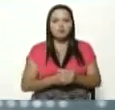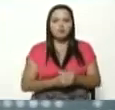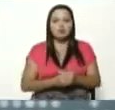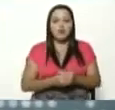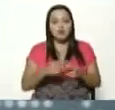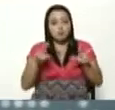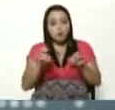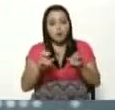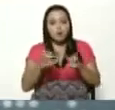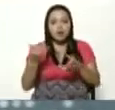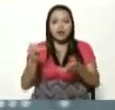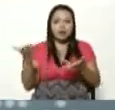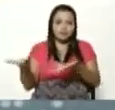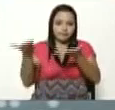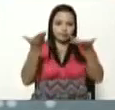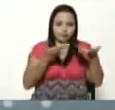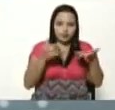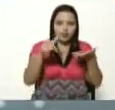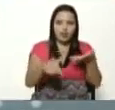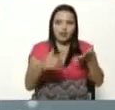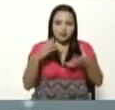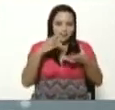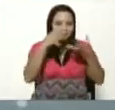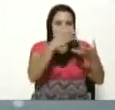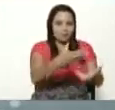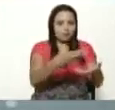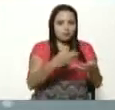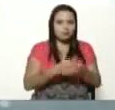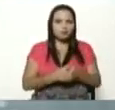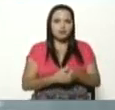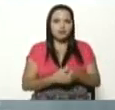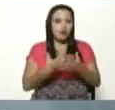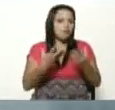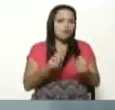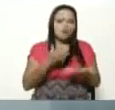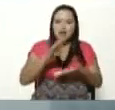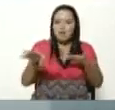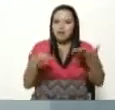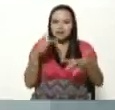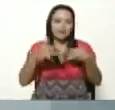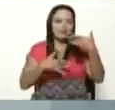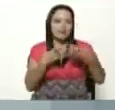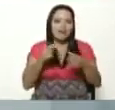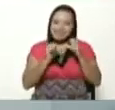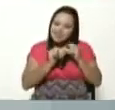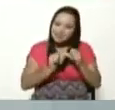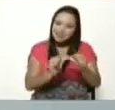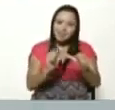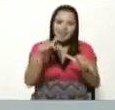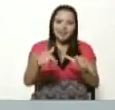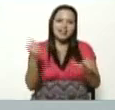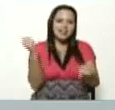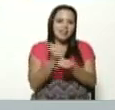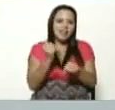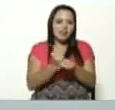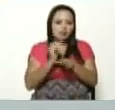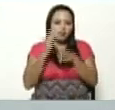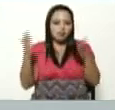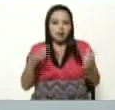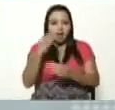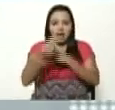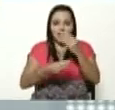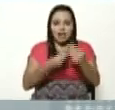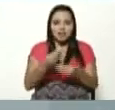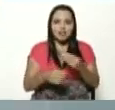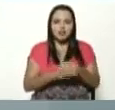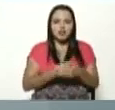ha recibido este premio con mucho espíritu para que sigan en este gran trabajo que están haciendo